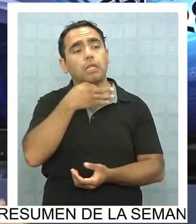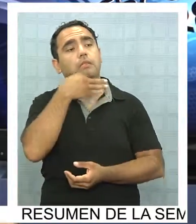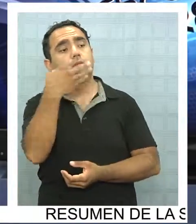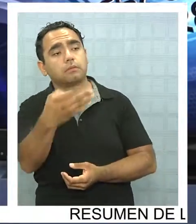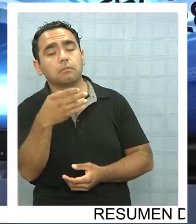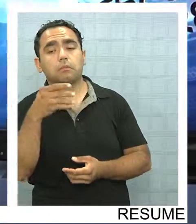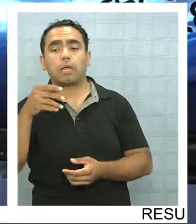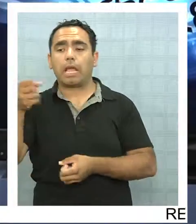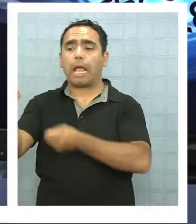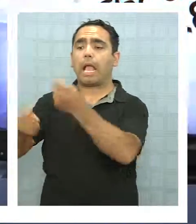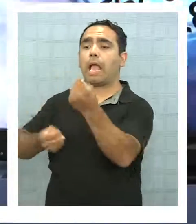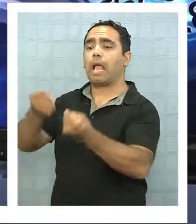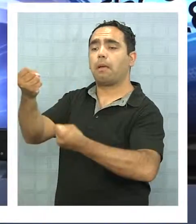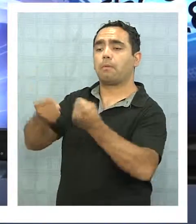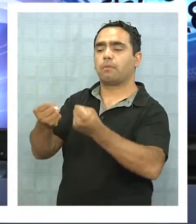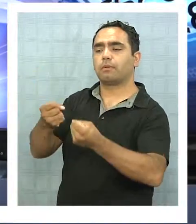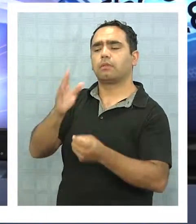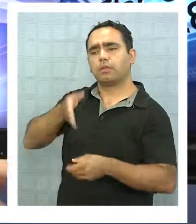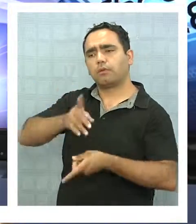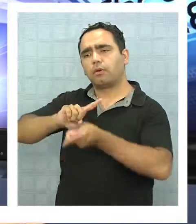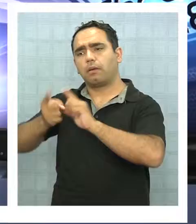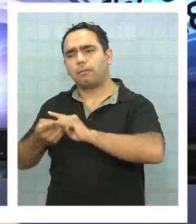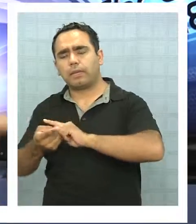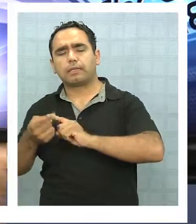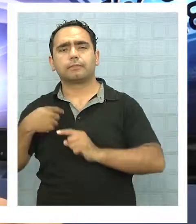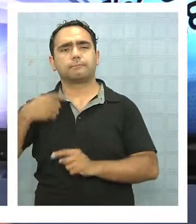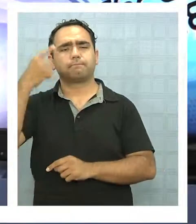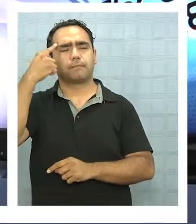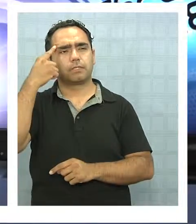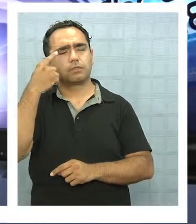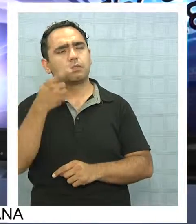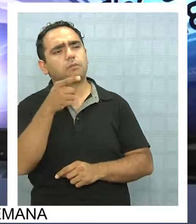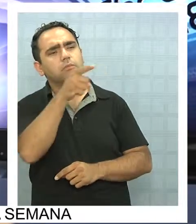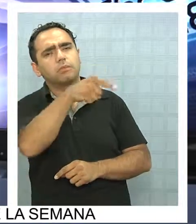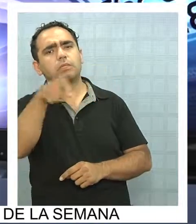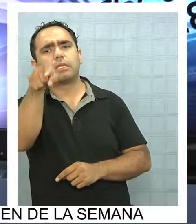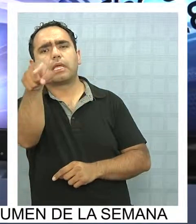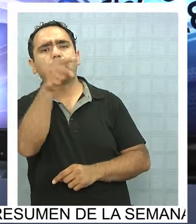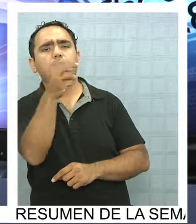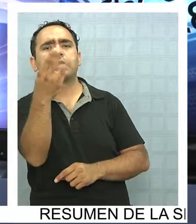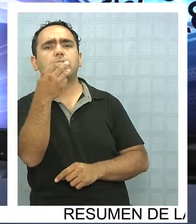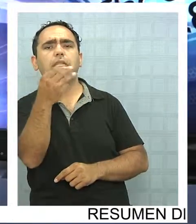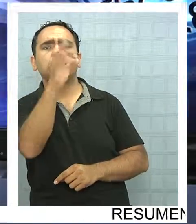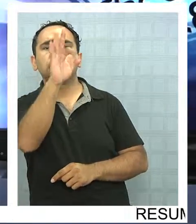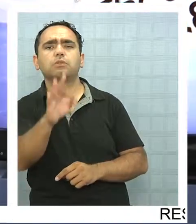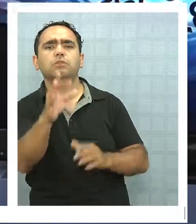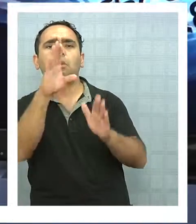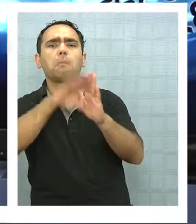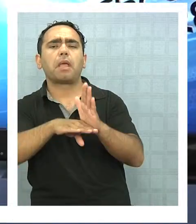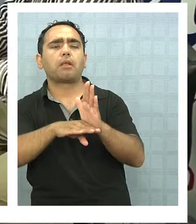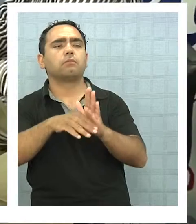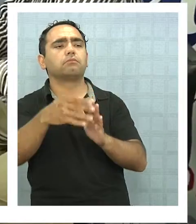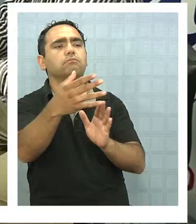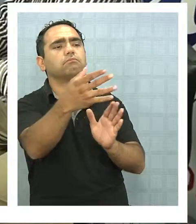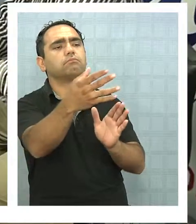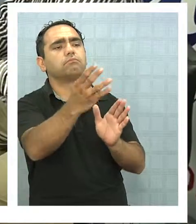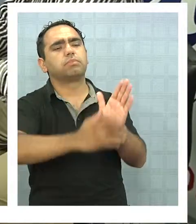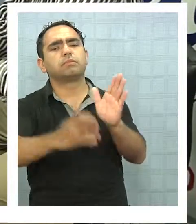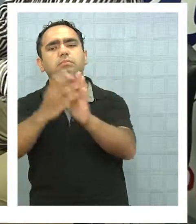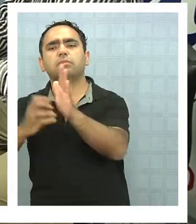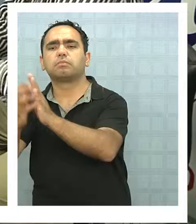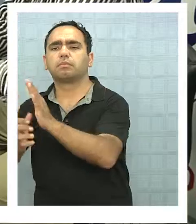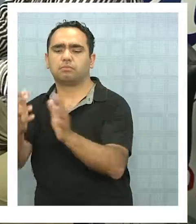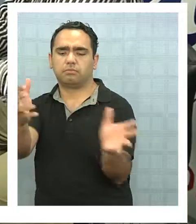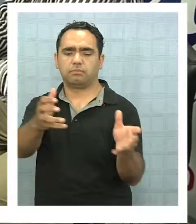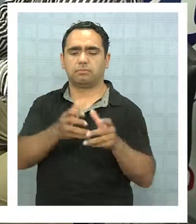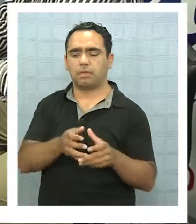y por lo tanto este mes yo les voy a pagar a ustedes un 13% menos de su salario para poder comprarme el camión. ¿Qué